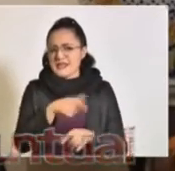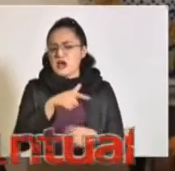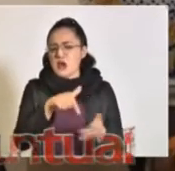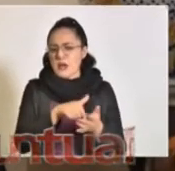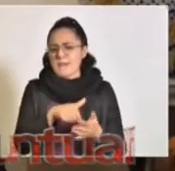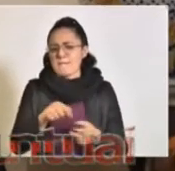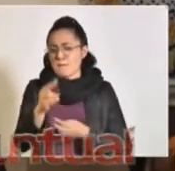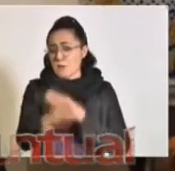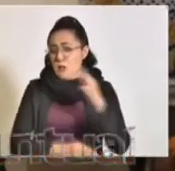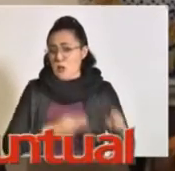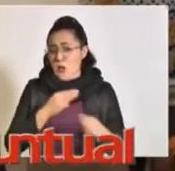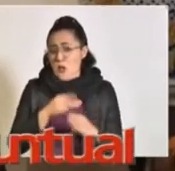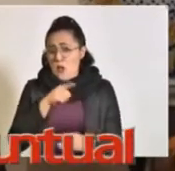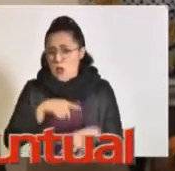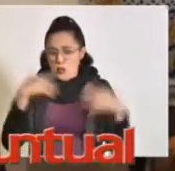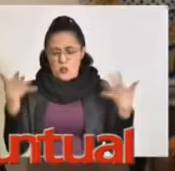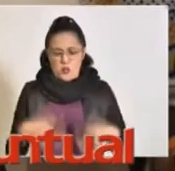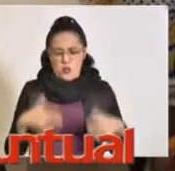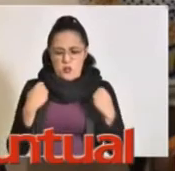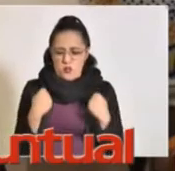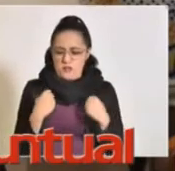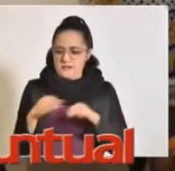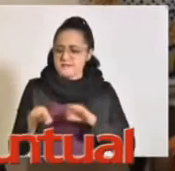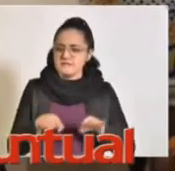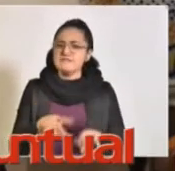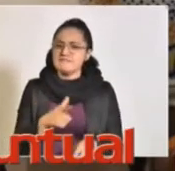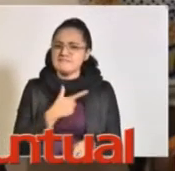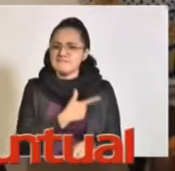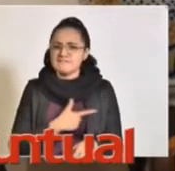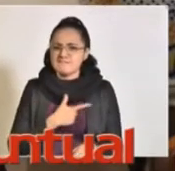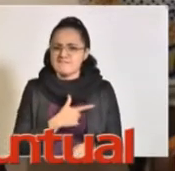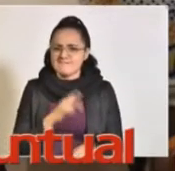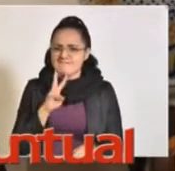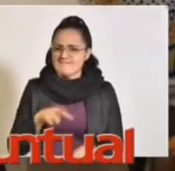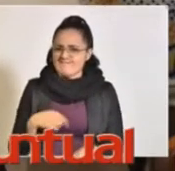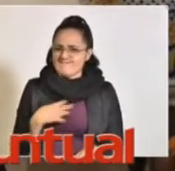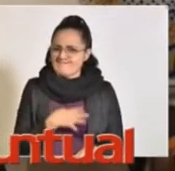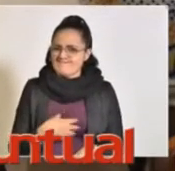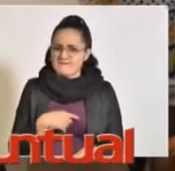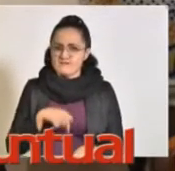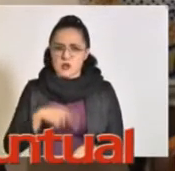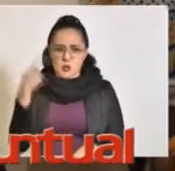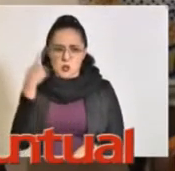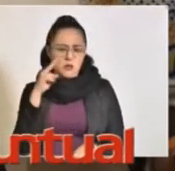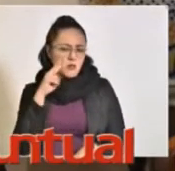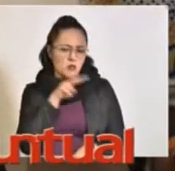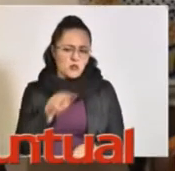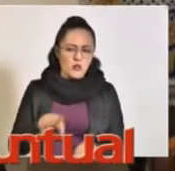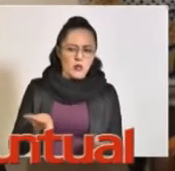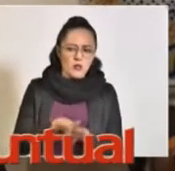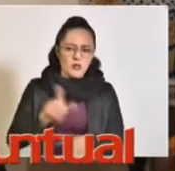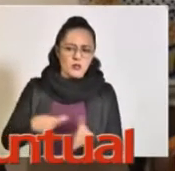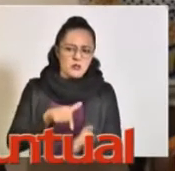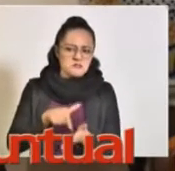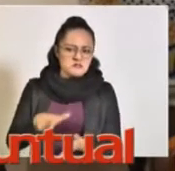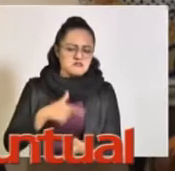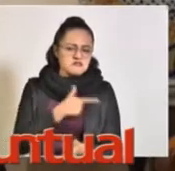mundo de Volkswagen y que estén viendo a Puebla como un